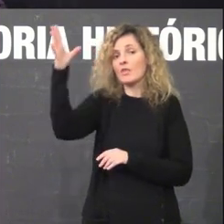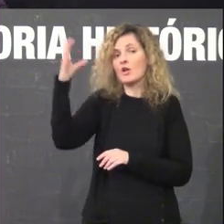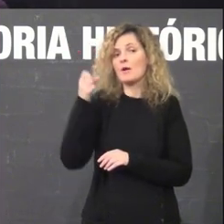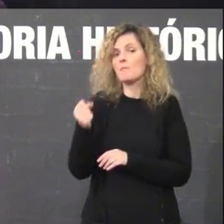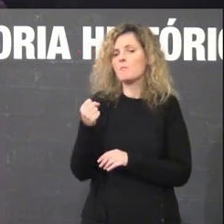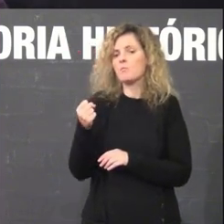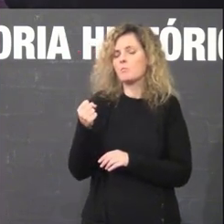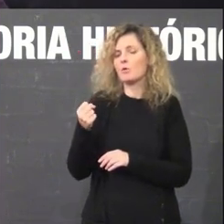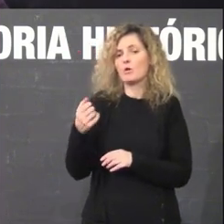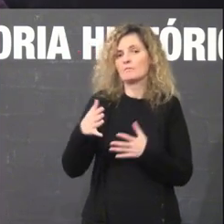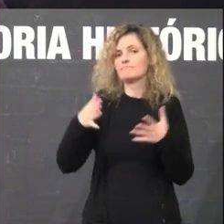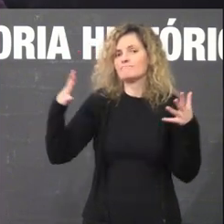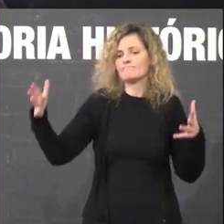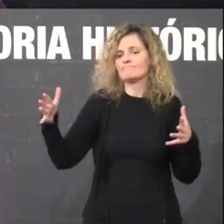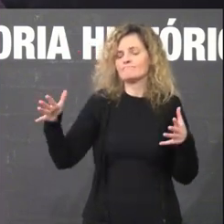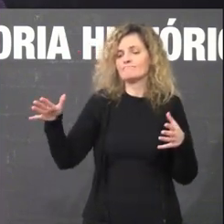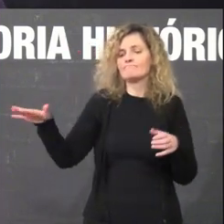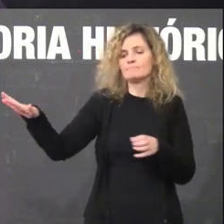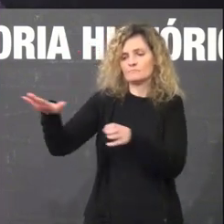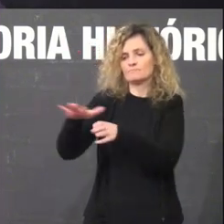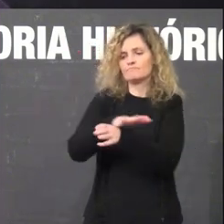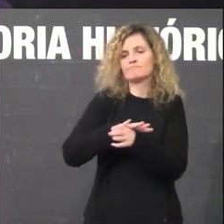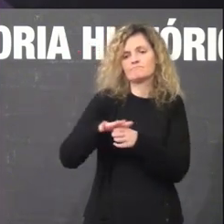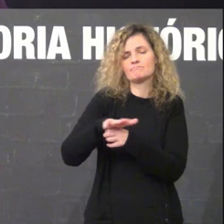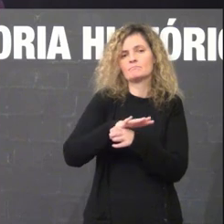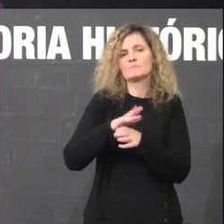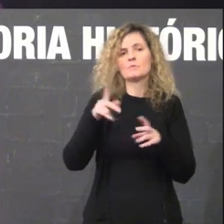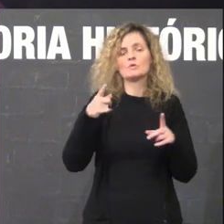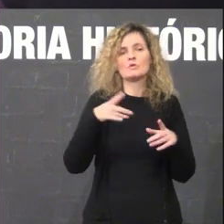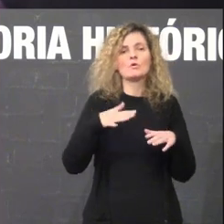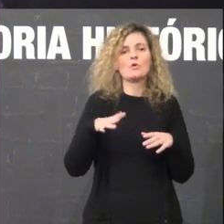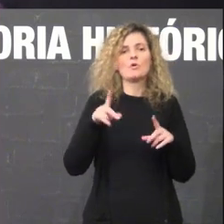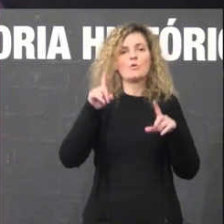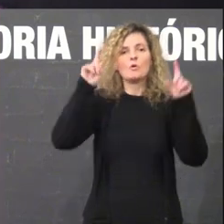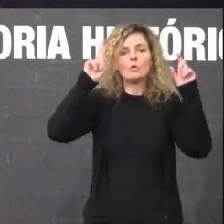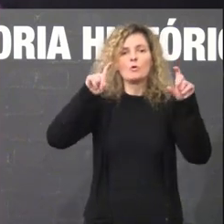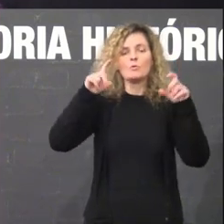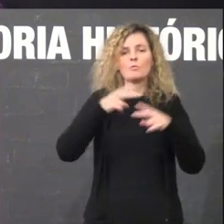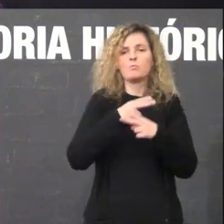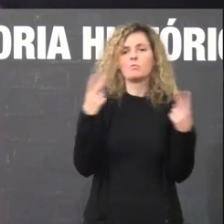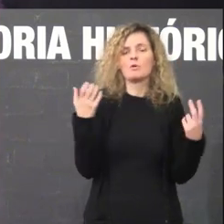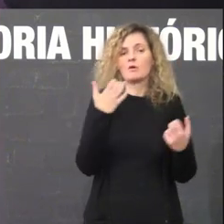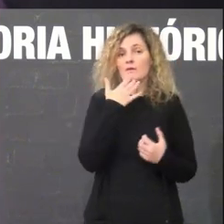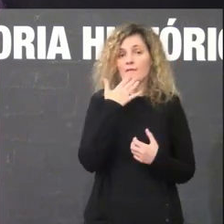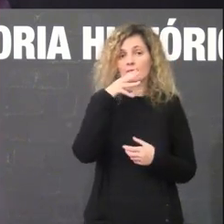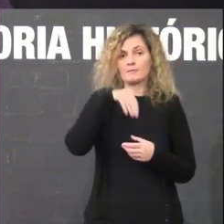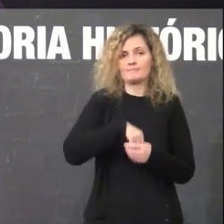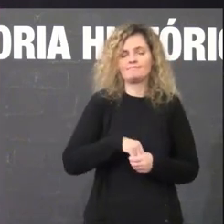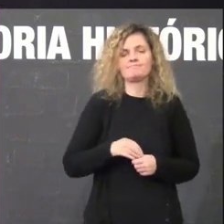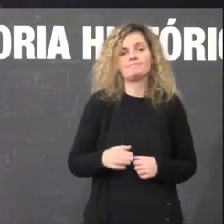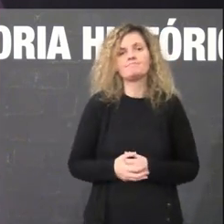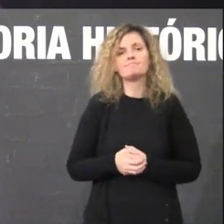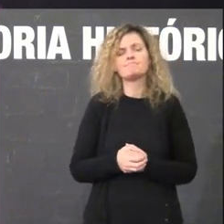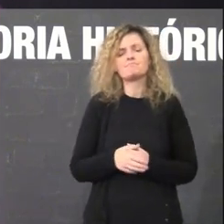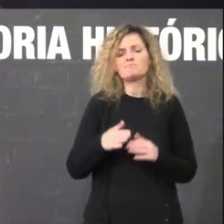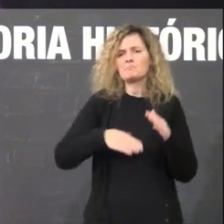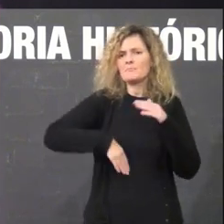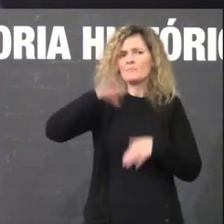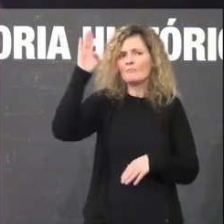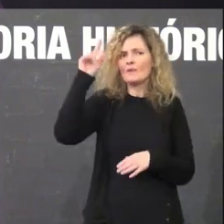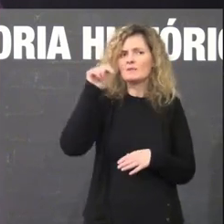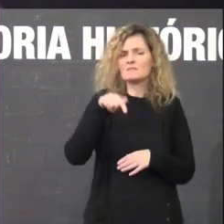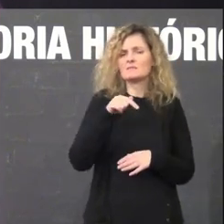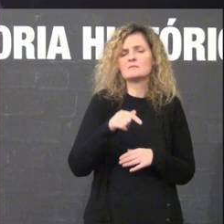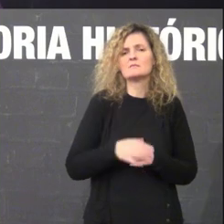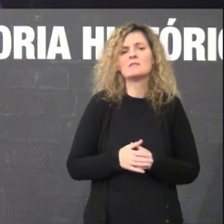inmenso sobre lo que es todo el aparato de instrucción pública como es la educación y más allá de eso